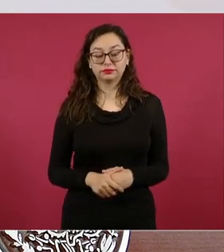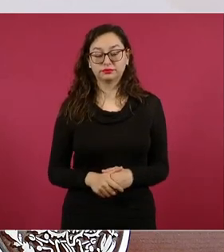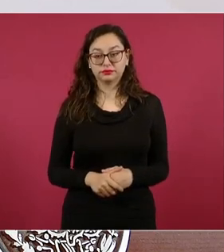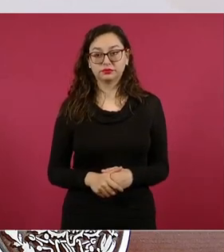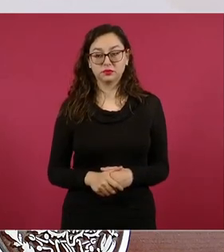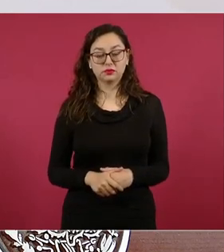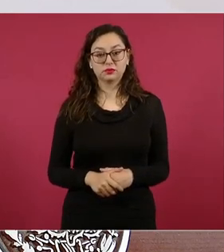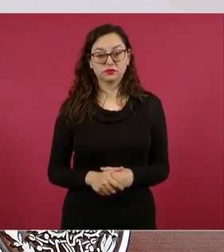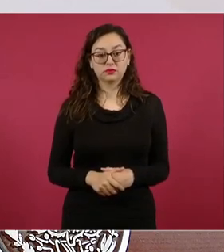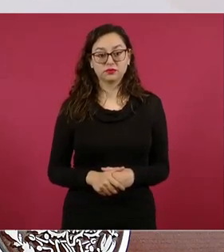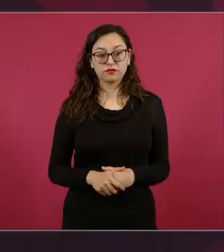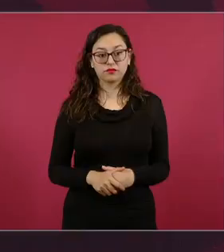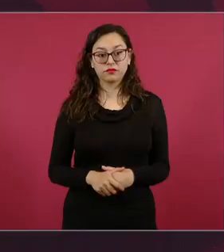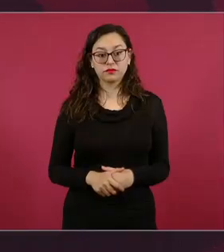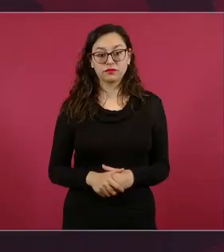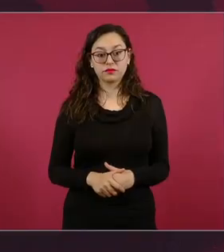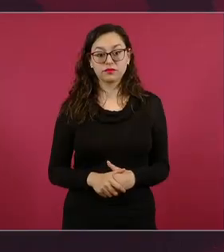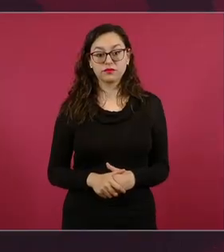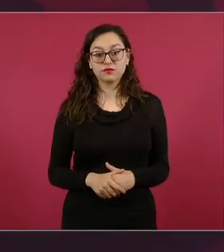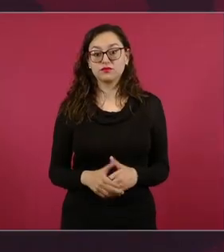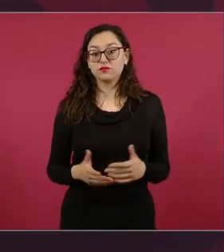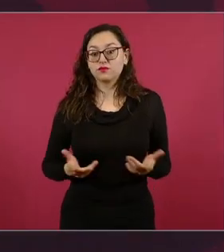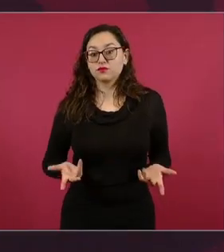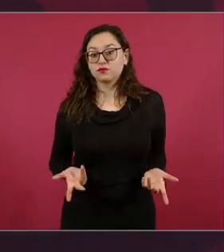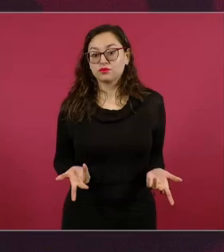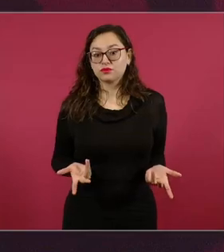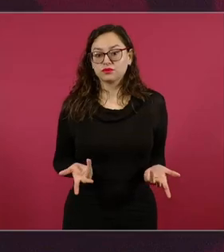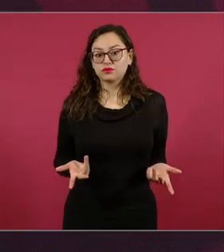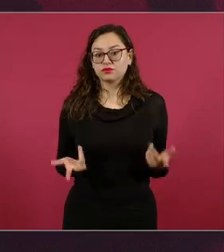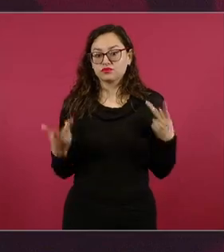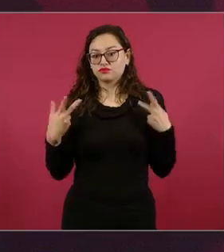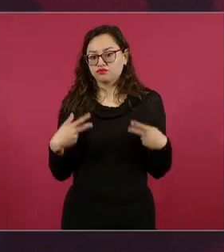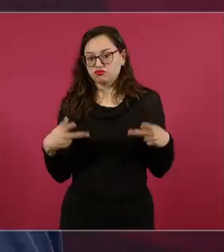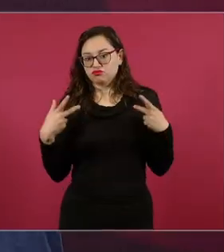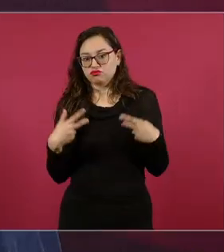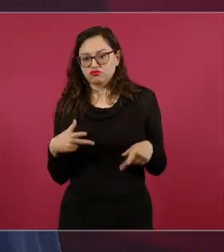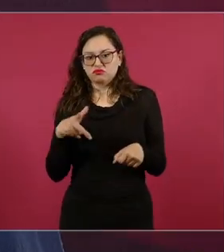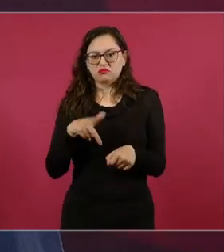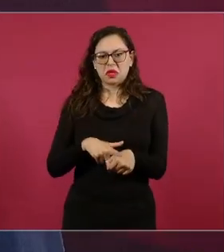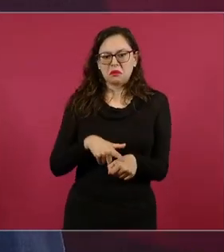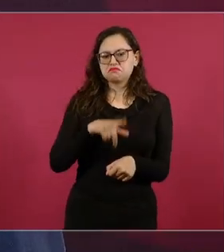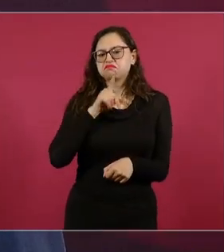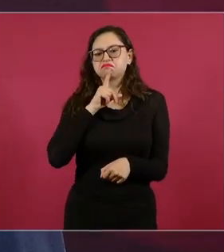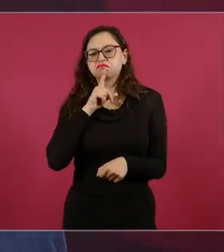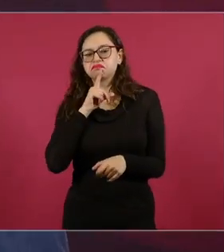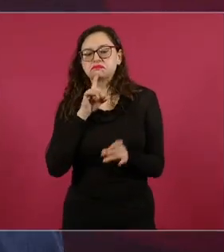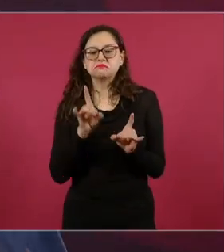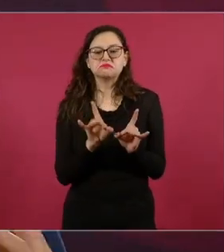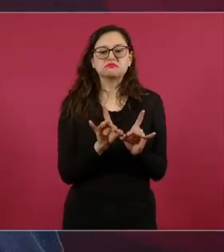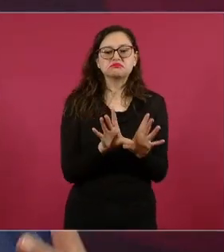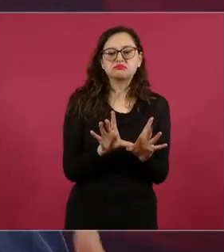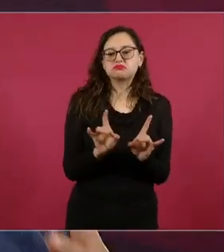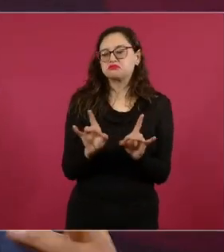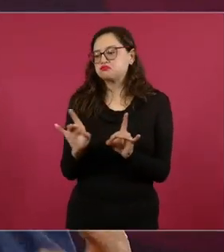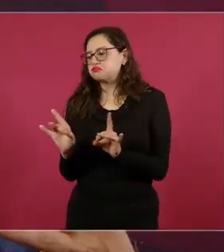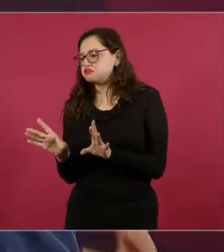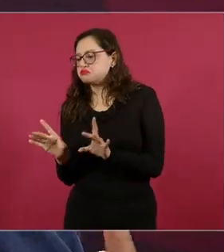nosotros. Y no es un asunto personal, son circunstancias. A nosotros nos